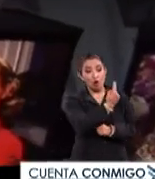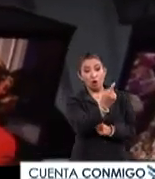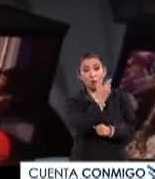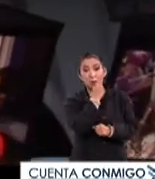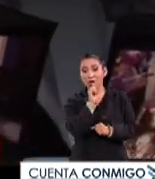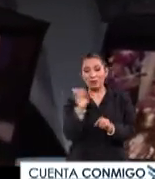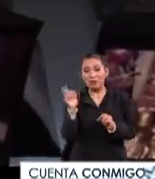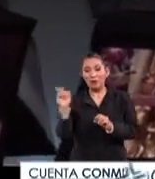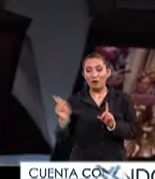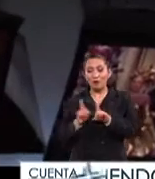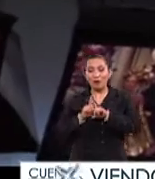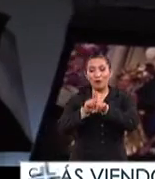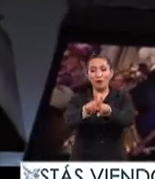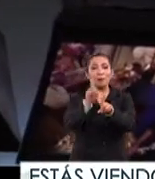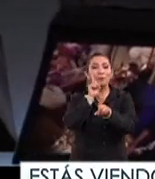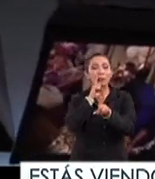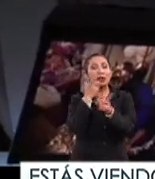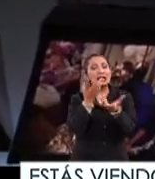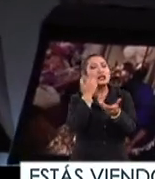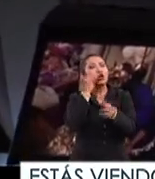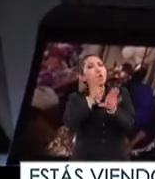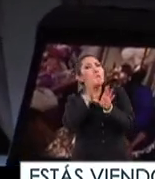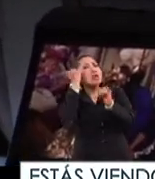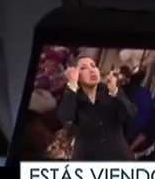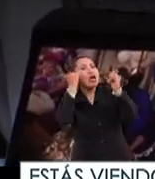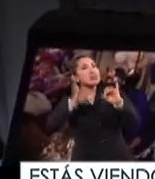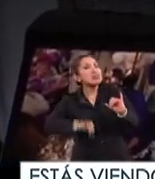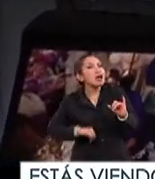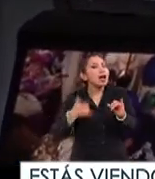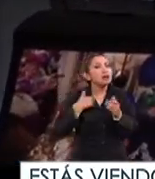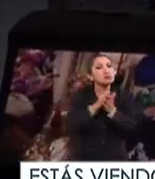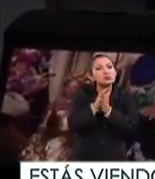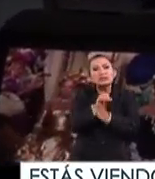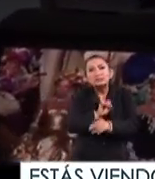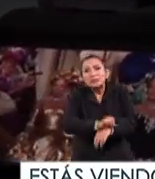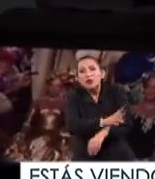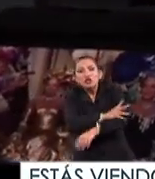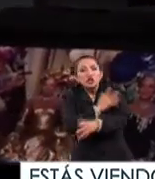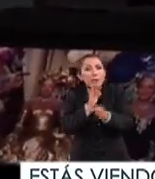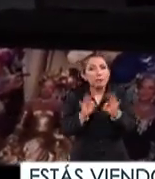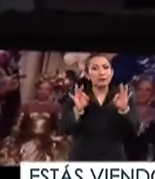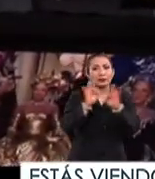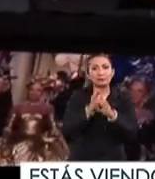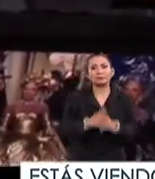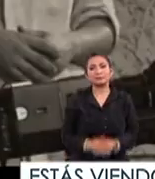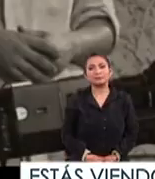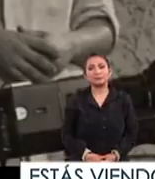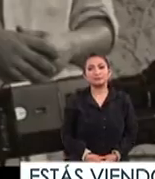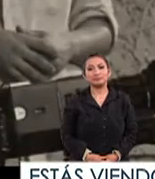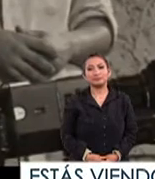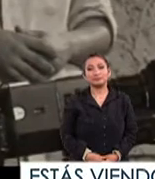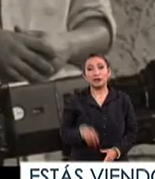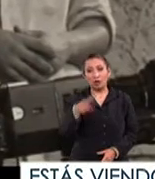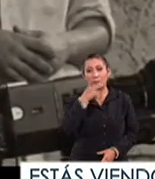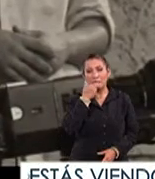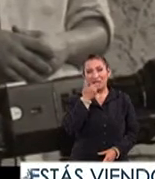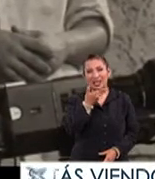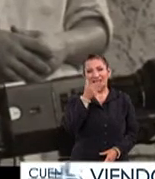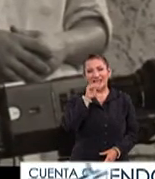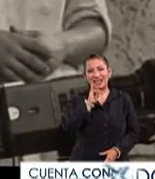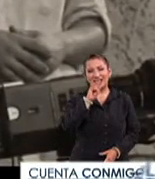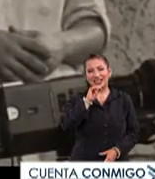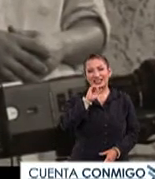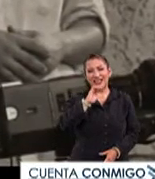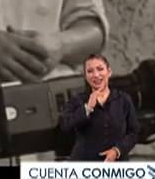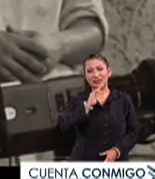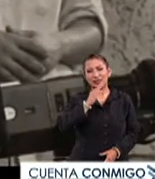con esa ambición por hacer cosas muy interesantes y muy emocionantes también. Así es. Hitchcock decía también, en